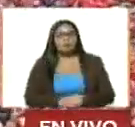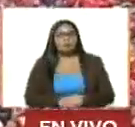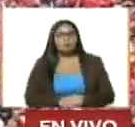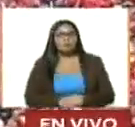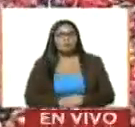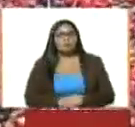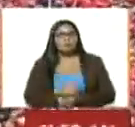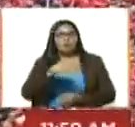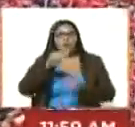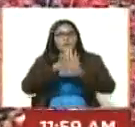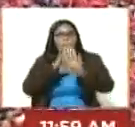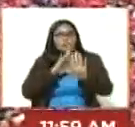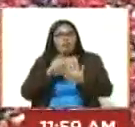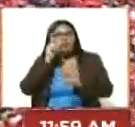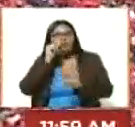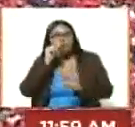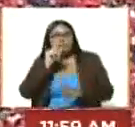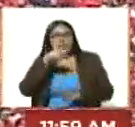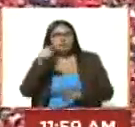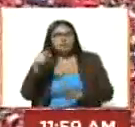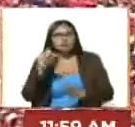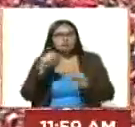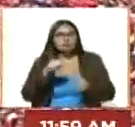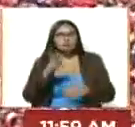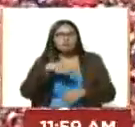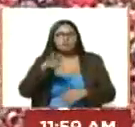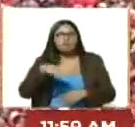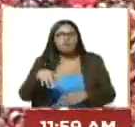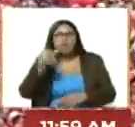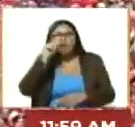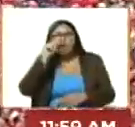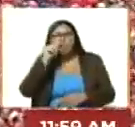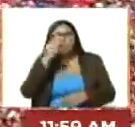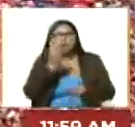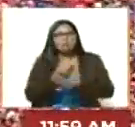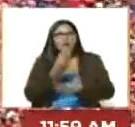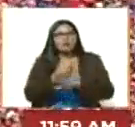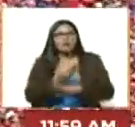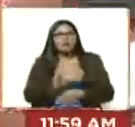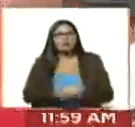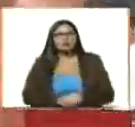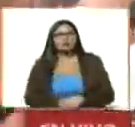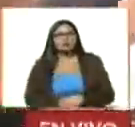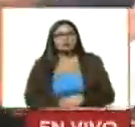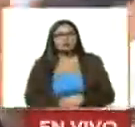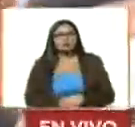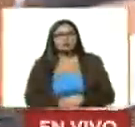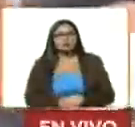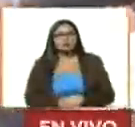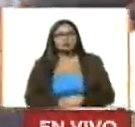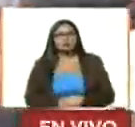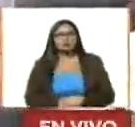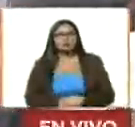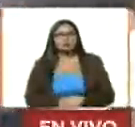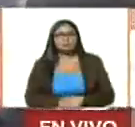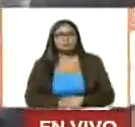Aquí hay mayoría de hombres. ¿Dónde están los hombres de Monagas? No.